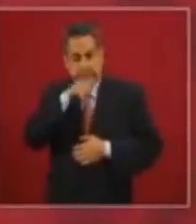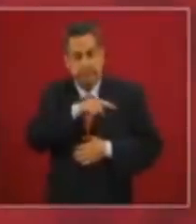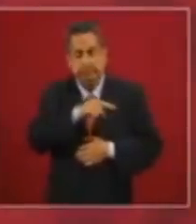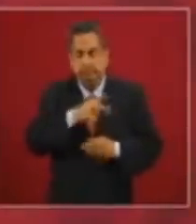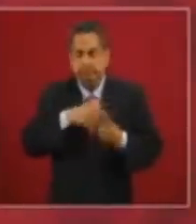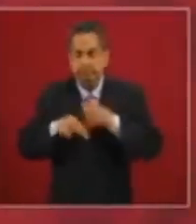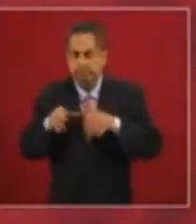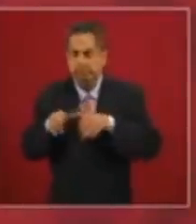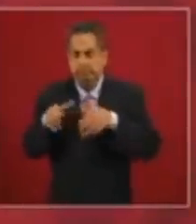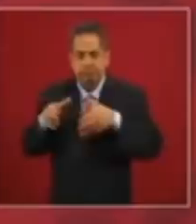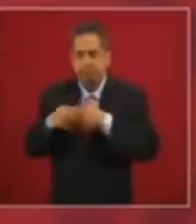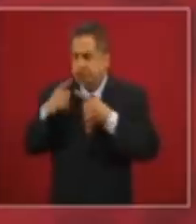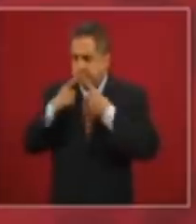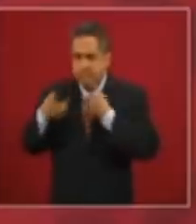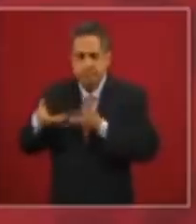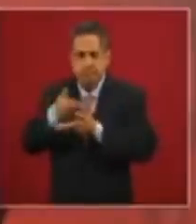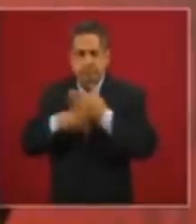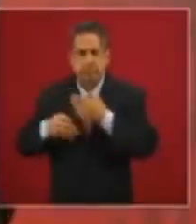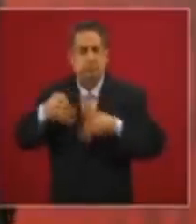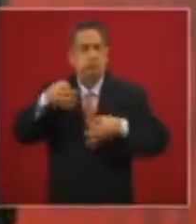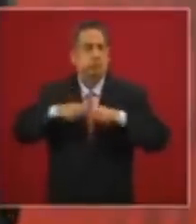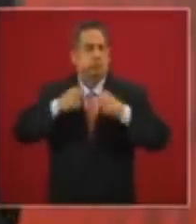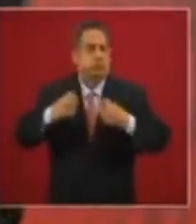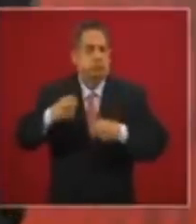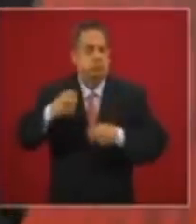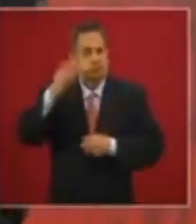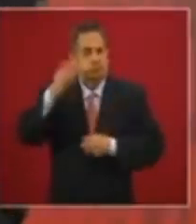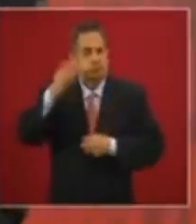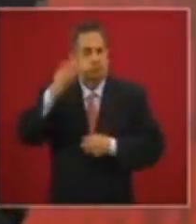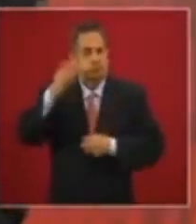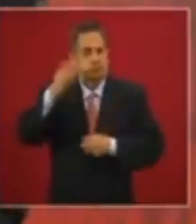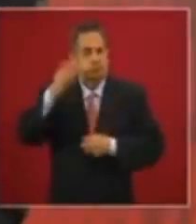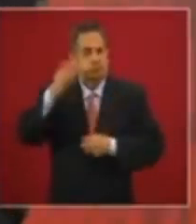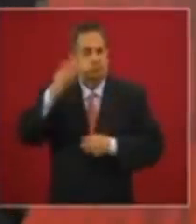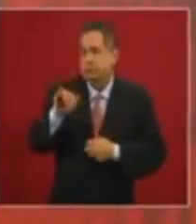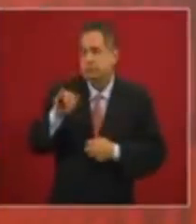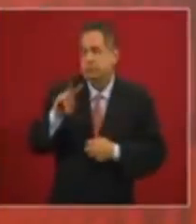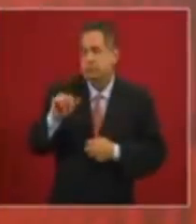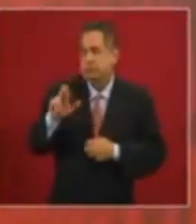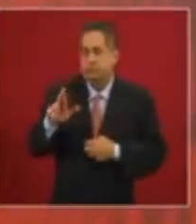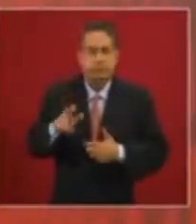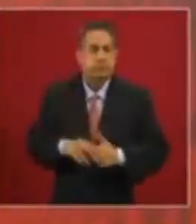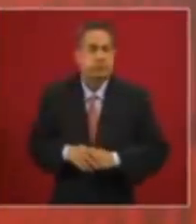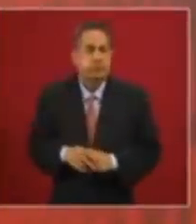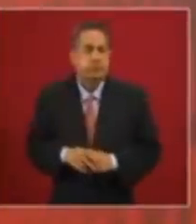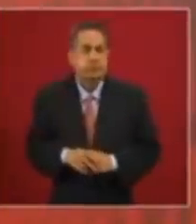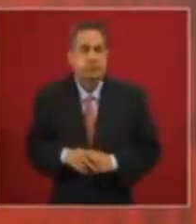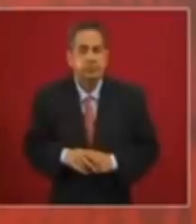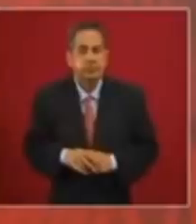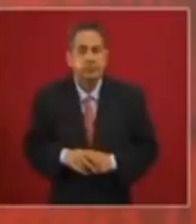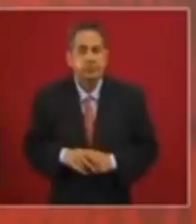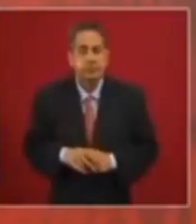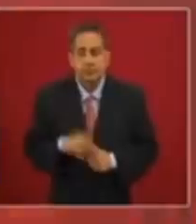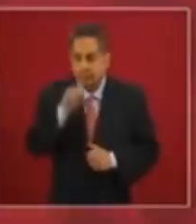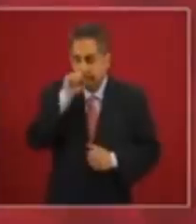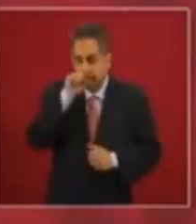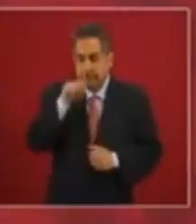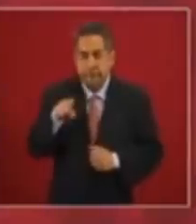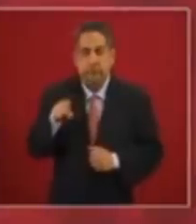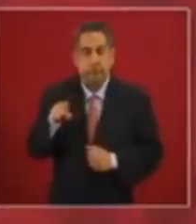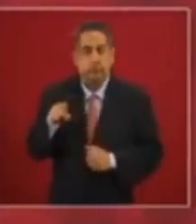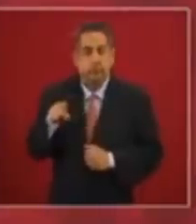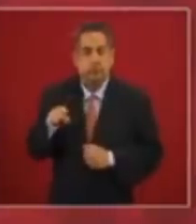Justicia, el ministro Saldívar. Y se